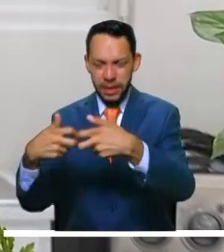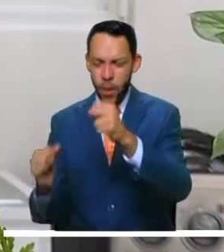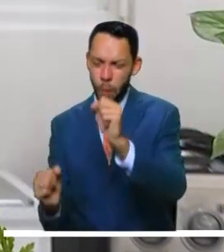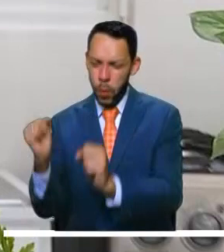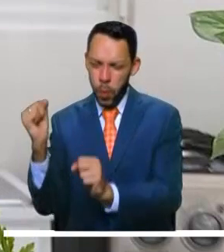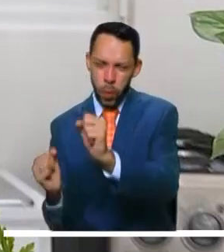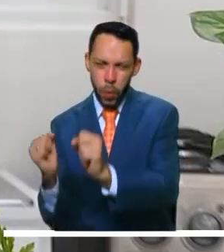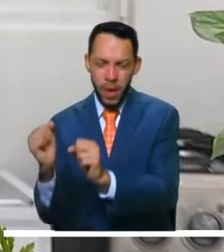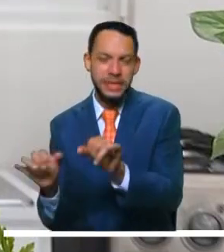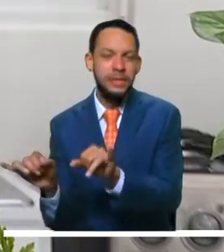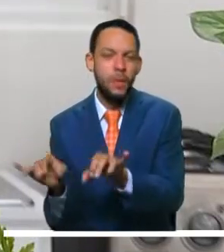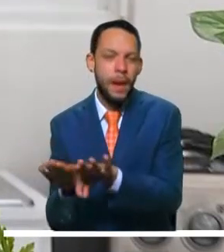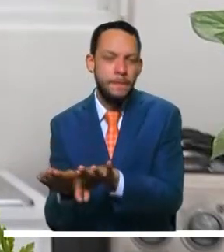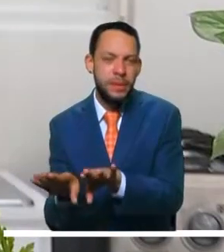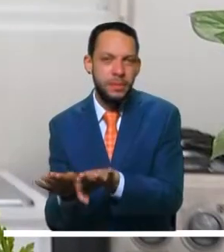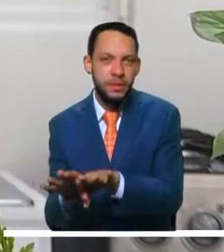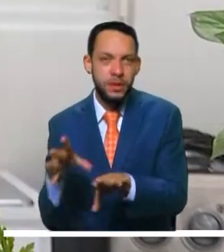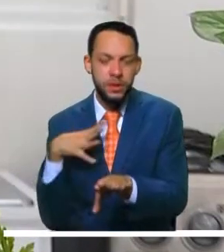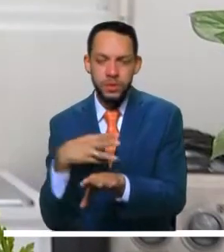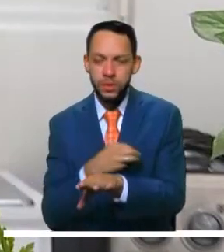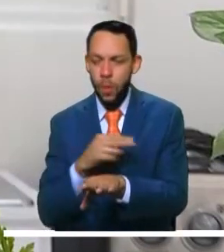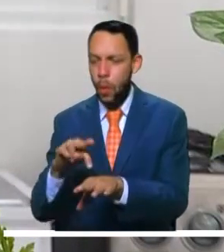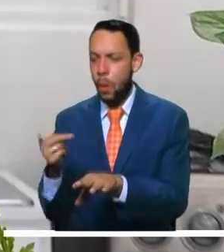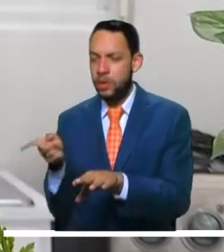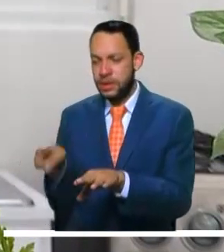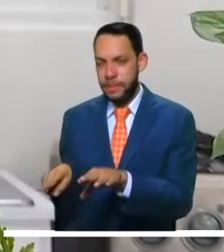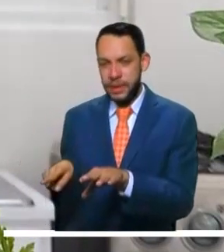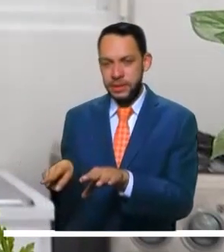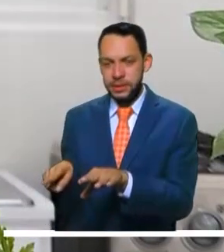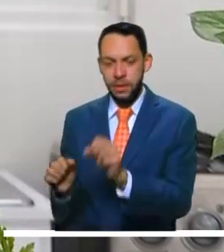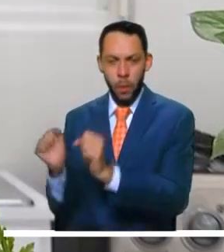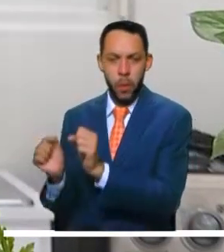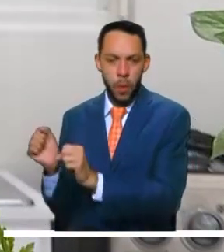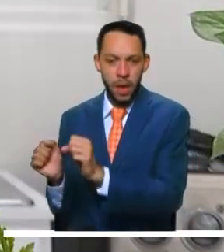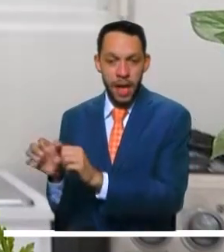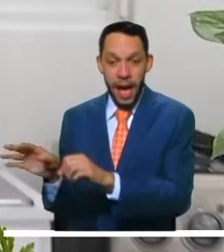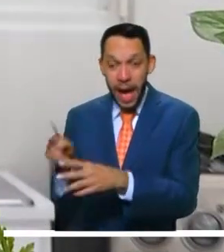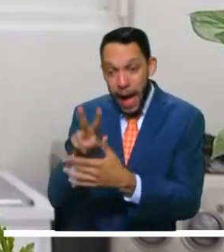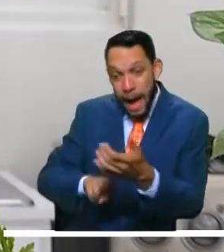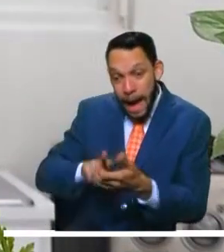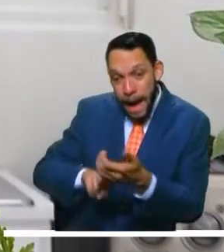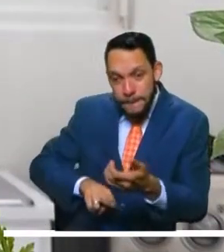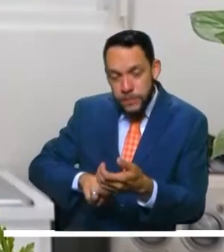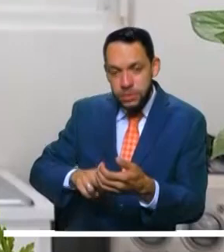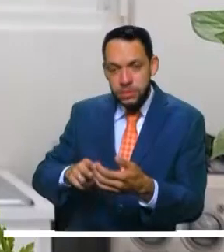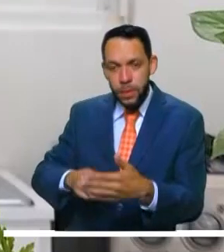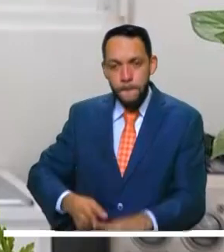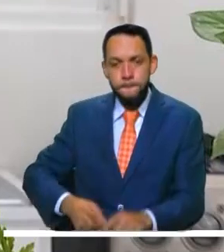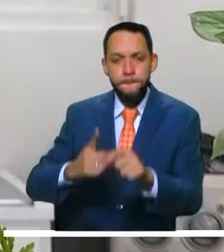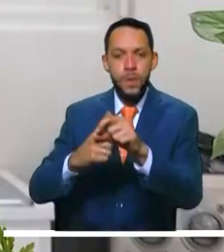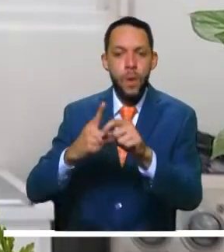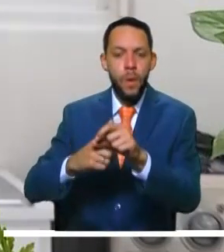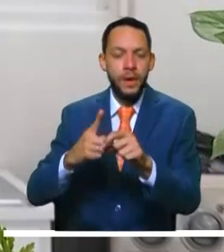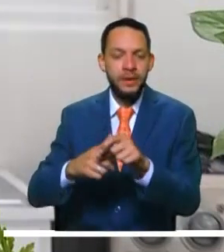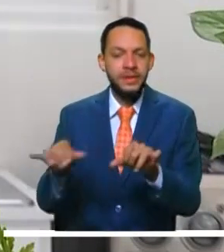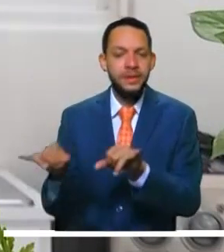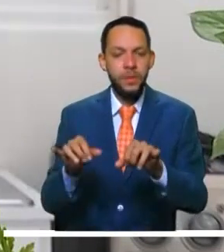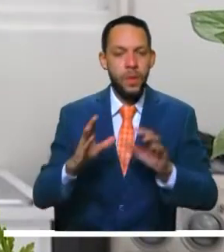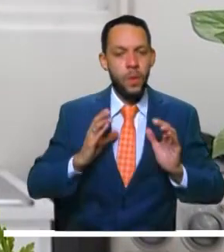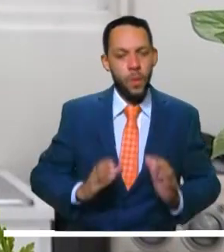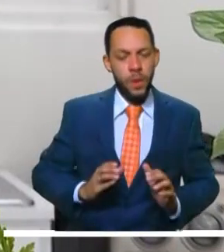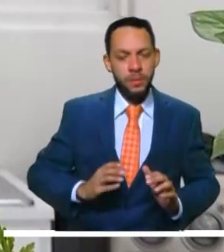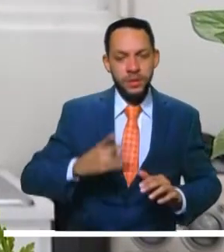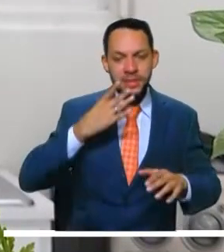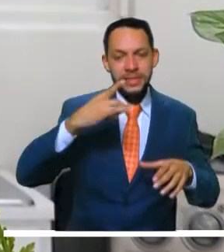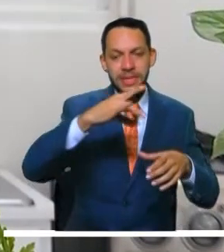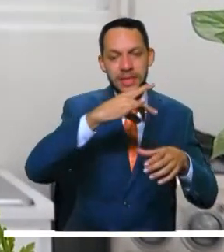esas proteínas y me le tiro a prender el de las azúcares. Y este se bloquea para seguir con el otro y se suben los